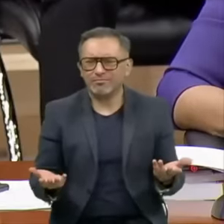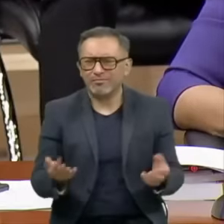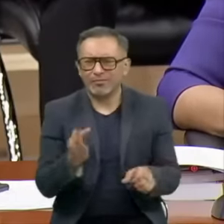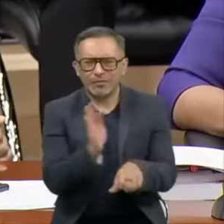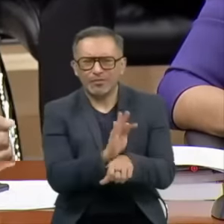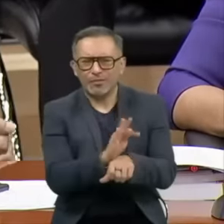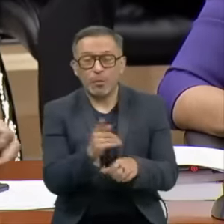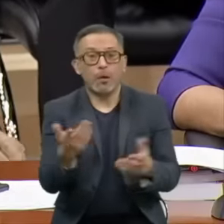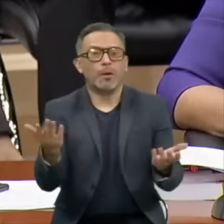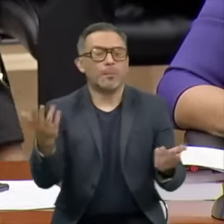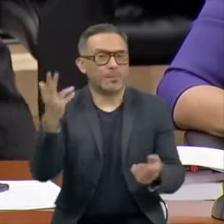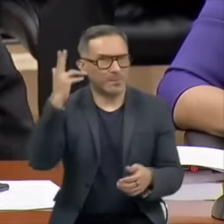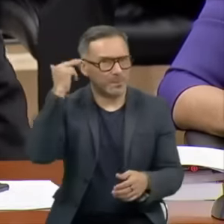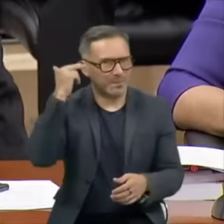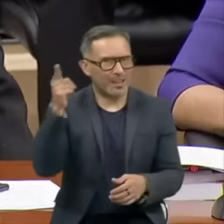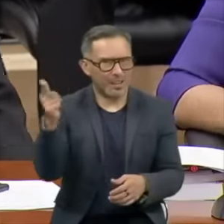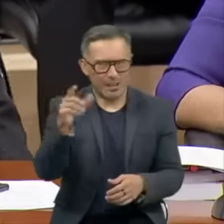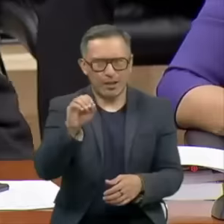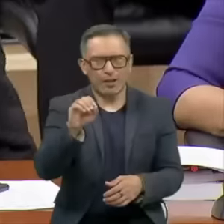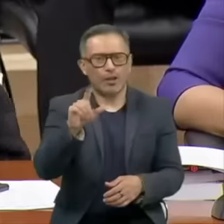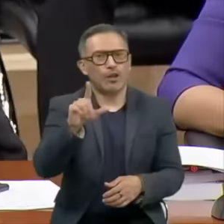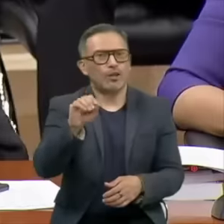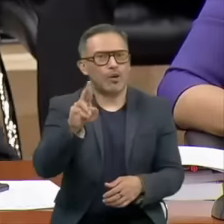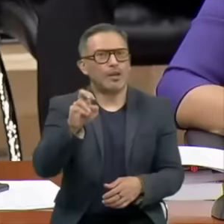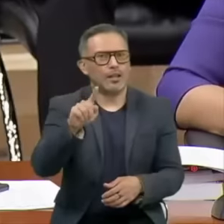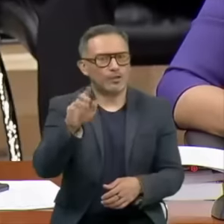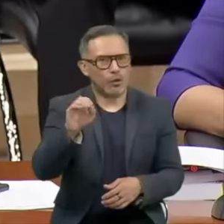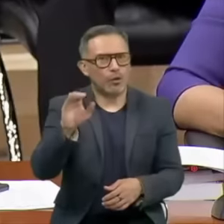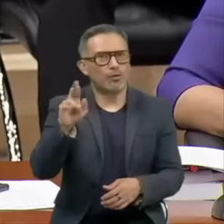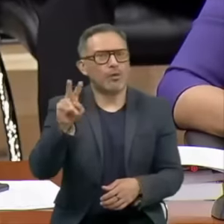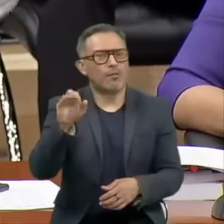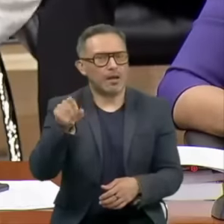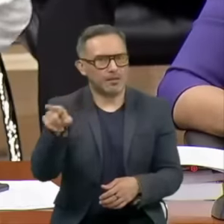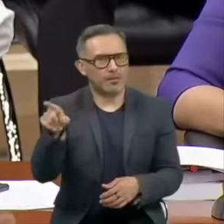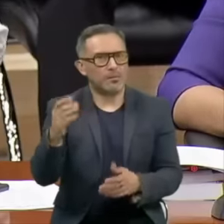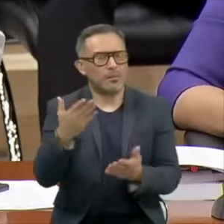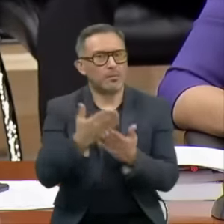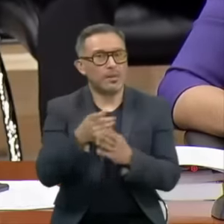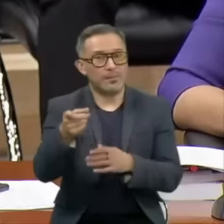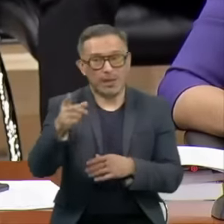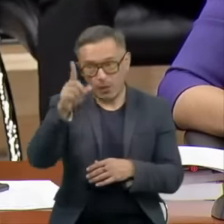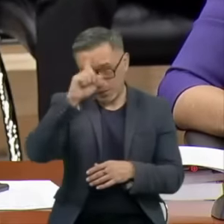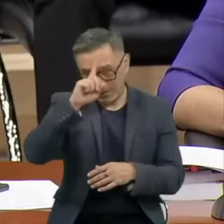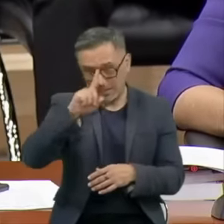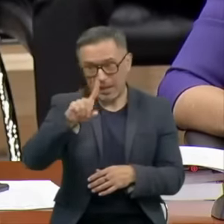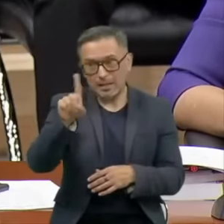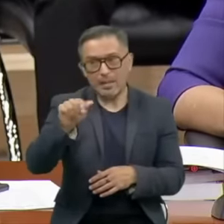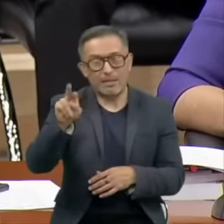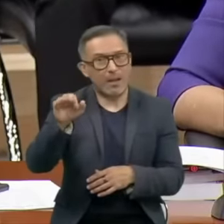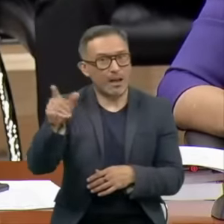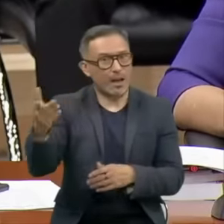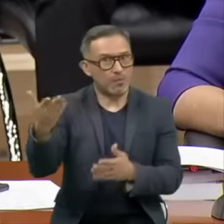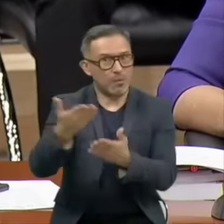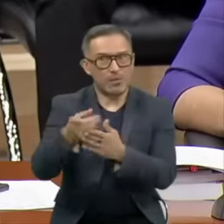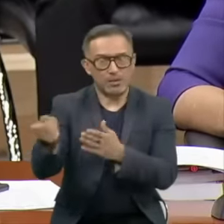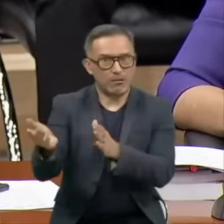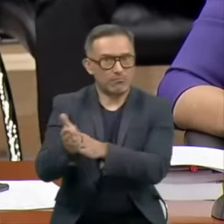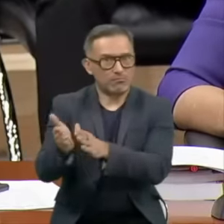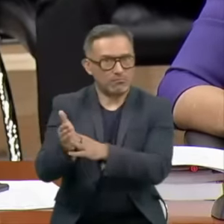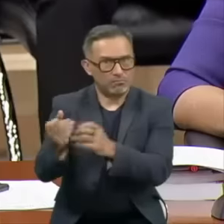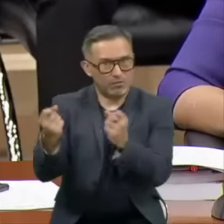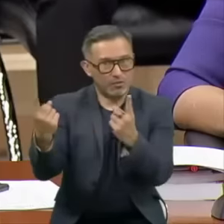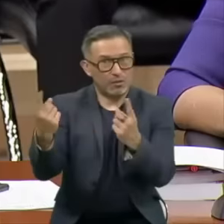que Lorenzo Córdoba elogie la propuesta presentada por la consejera Zavala, a mí me preocuparía si yo lo